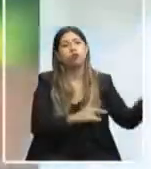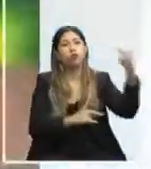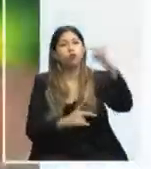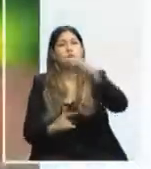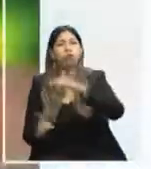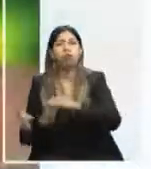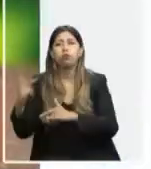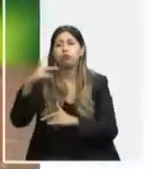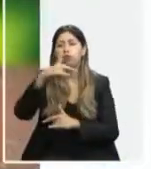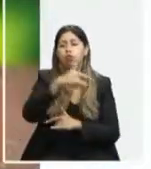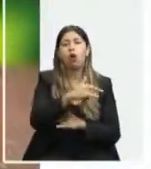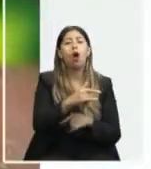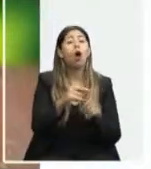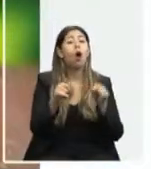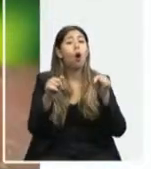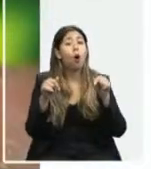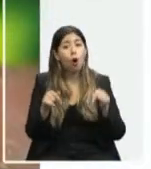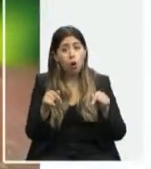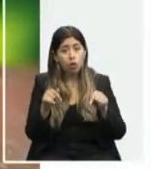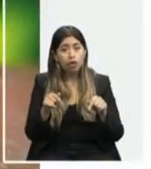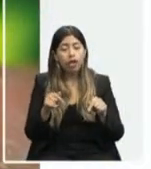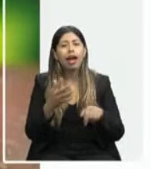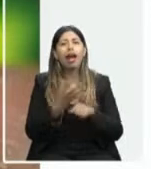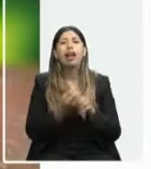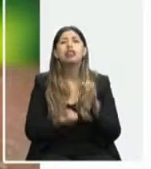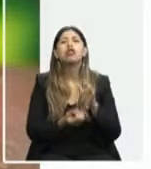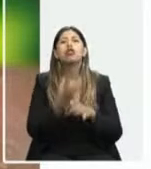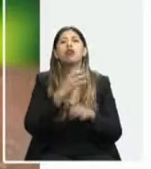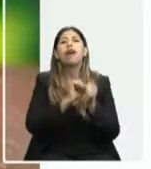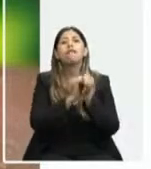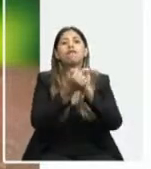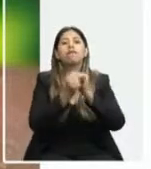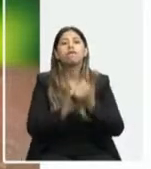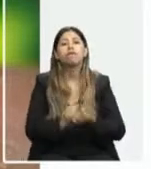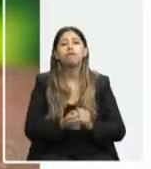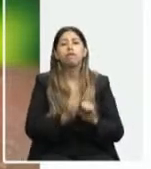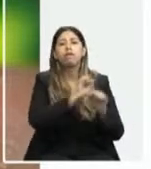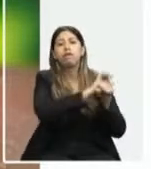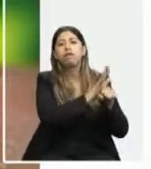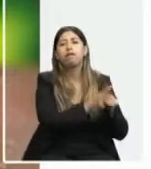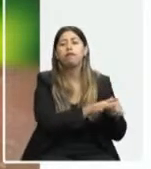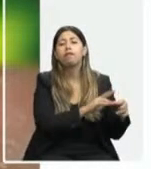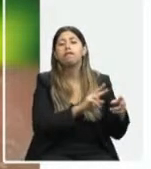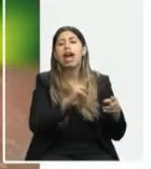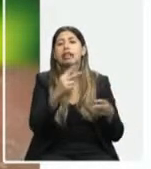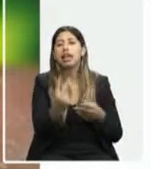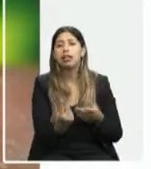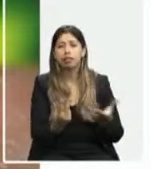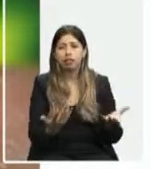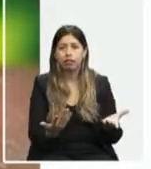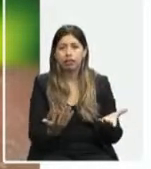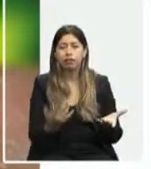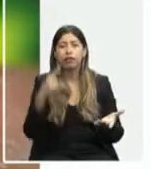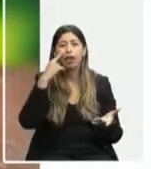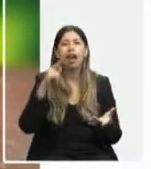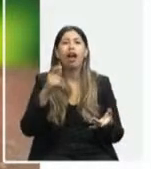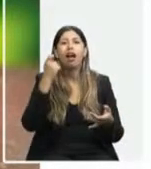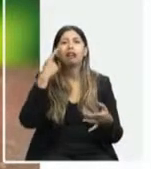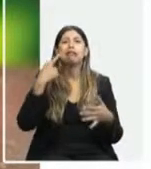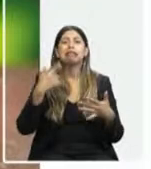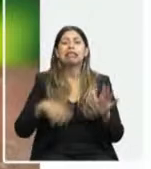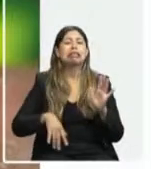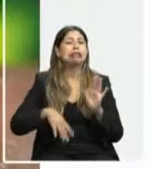interconectándose. Hoy no hay nada mejor que una nueva variante con capacidad de transmisión para entender cuán interconectado y